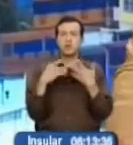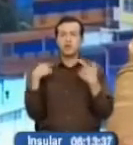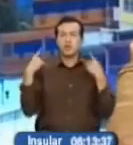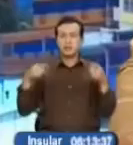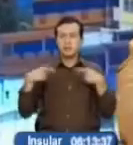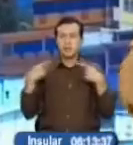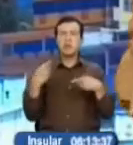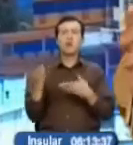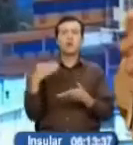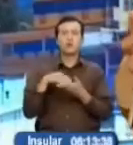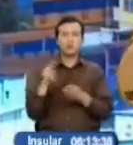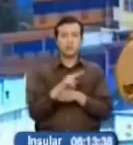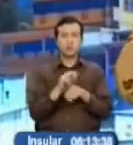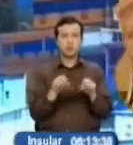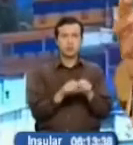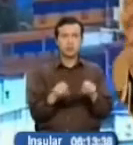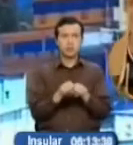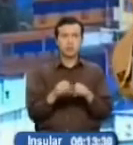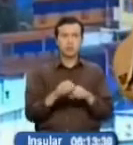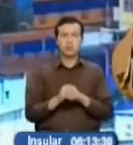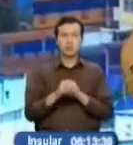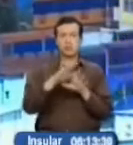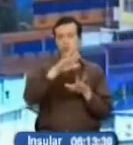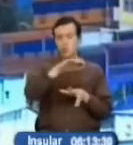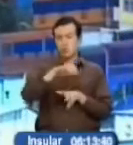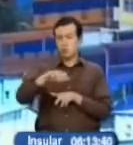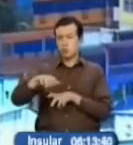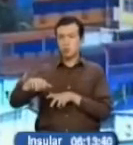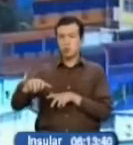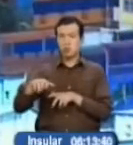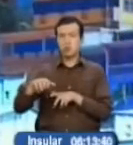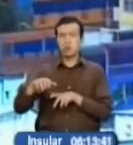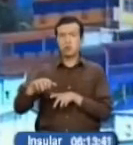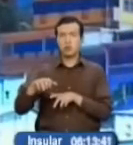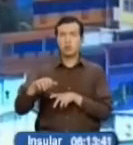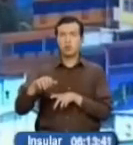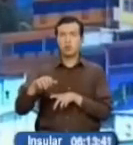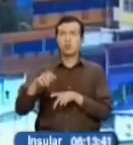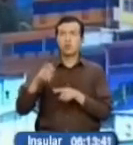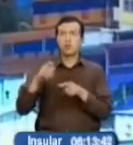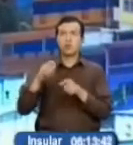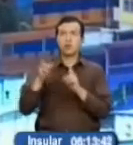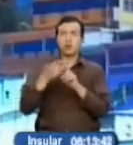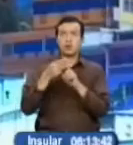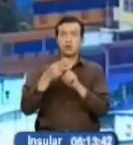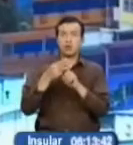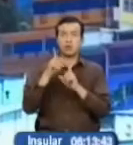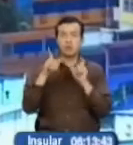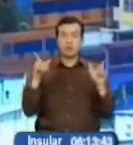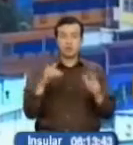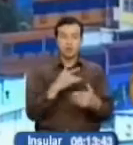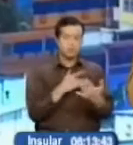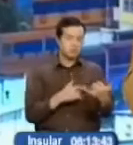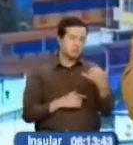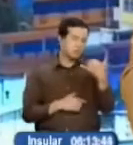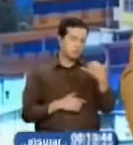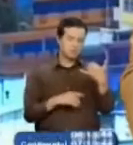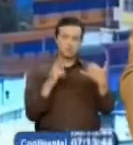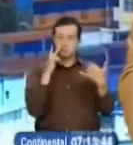reciclados. Unos huertos que se trepan a la web para conectar a los cultivadores y